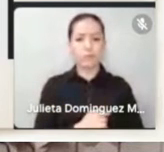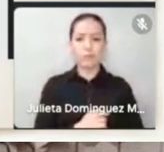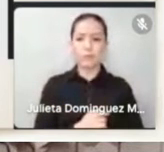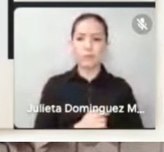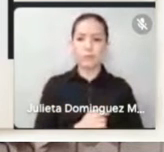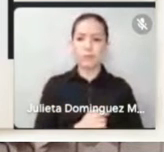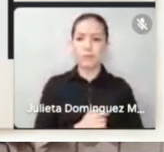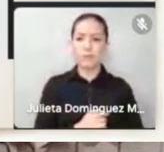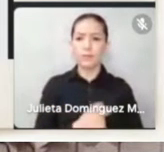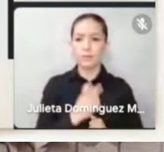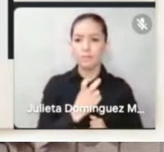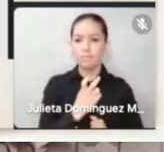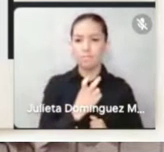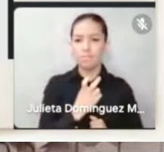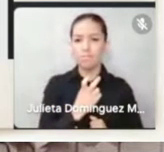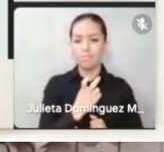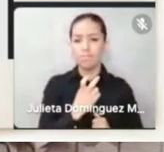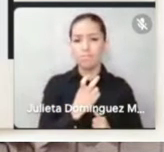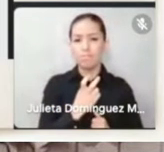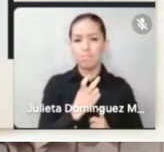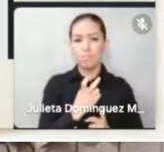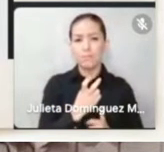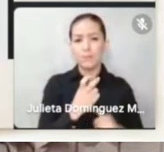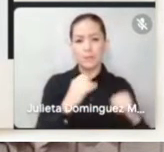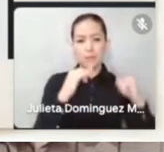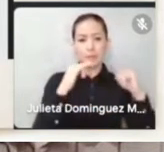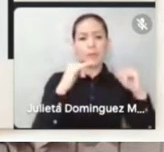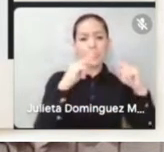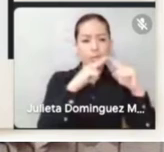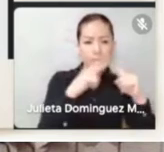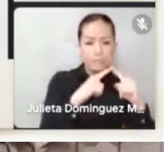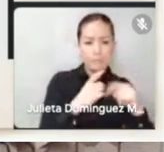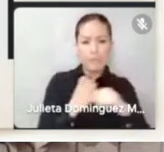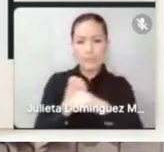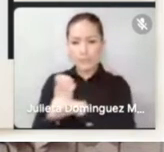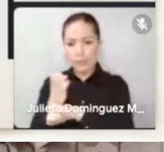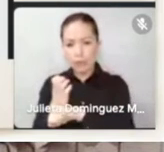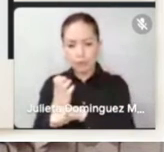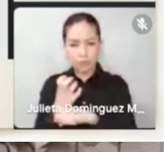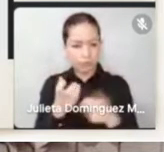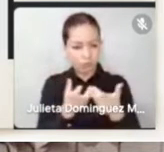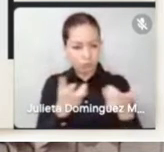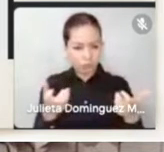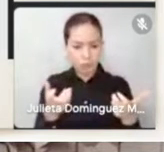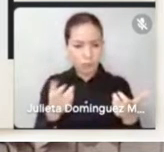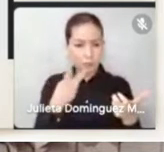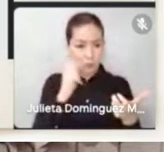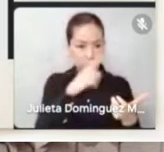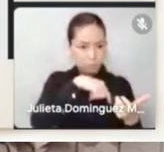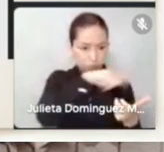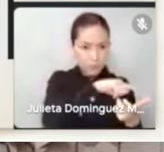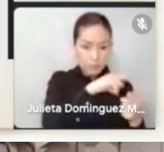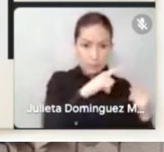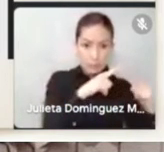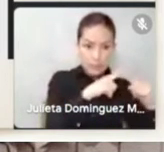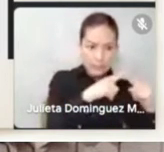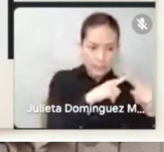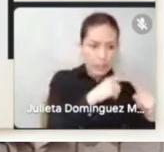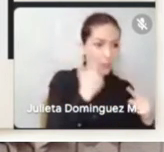en modo alguno vulneraron el principio de separación iglesia-estado, pues no tuvieron la finalidad de inferir en la contienda